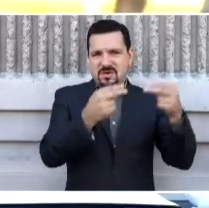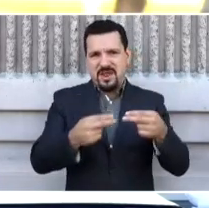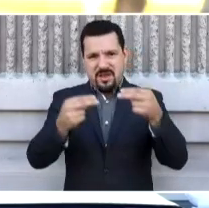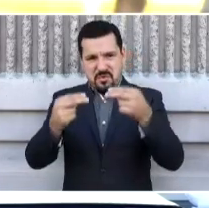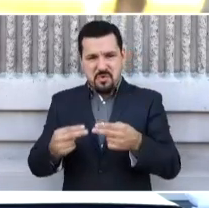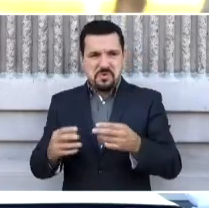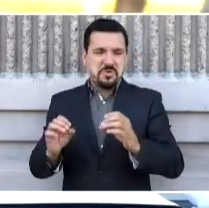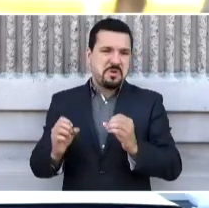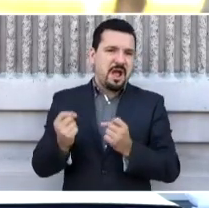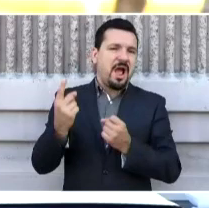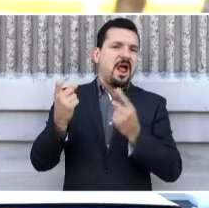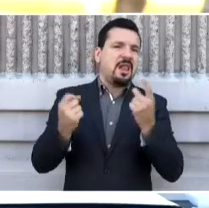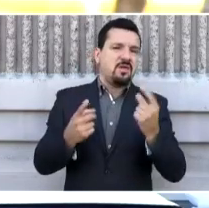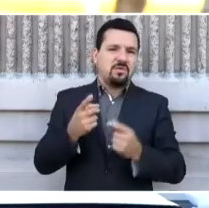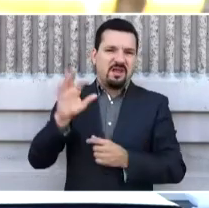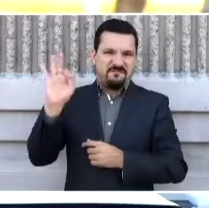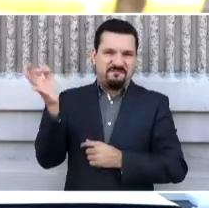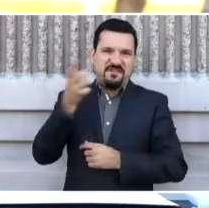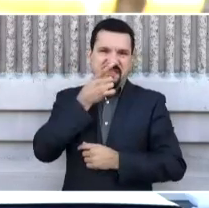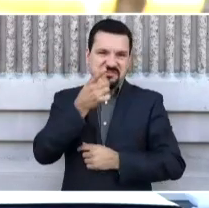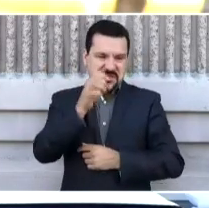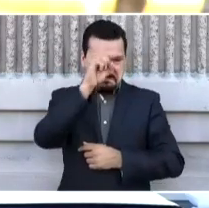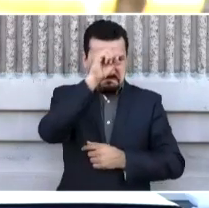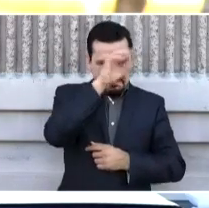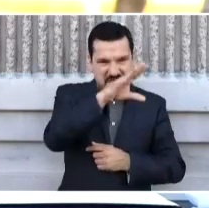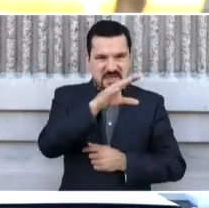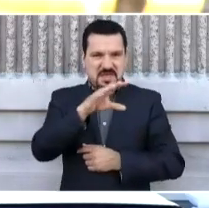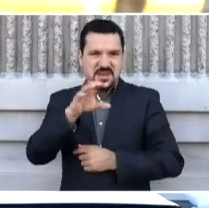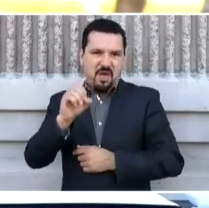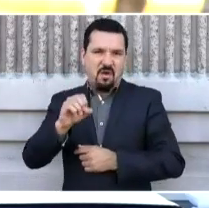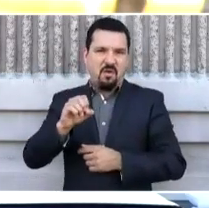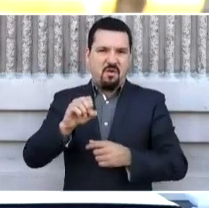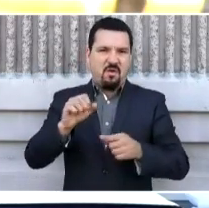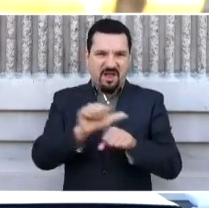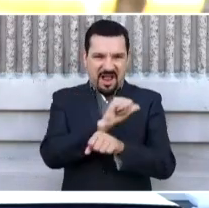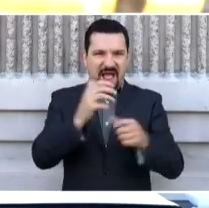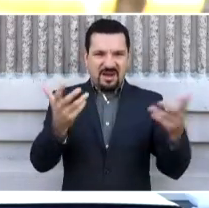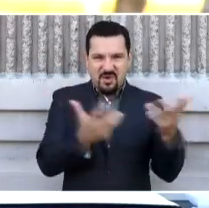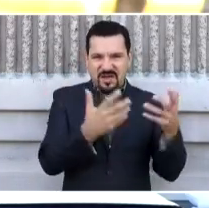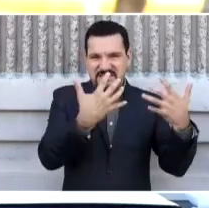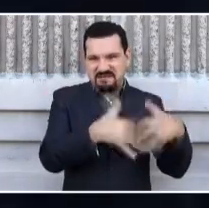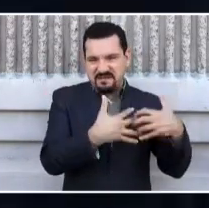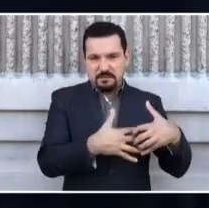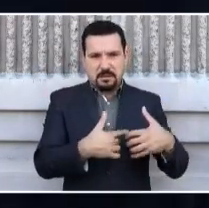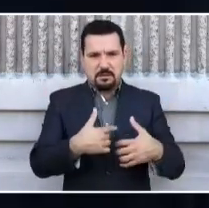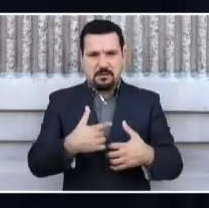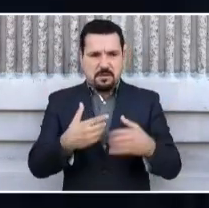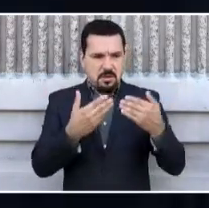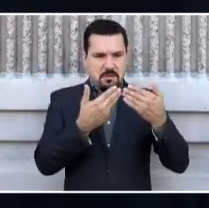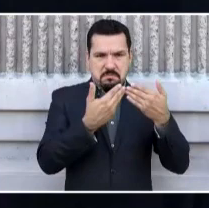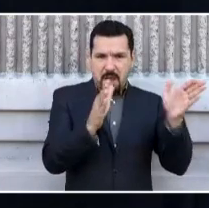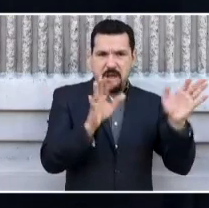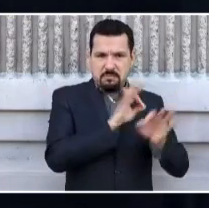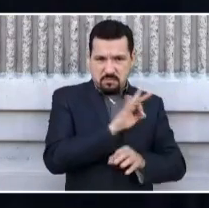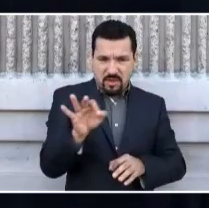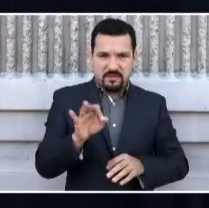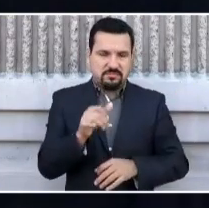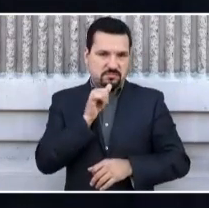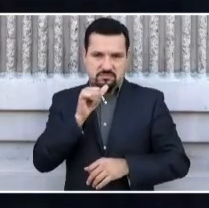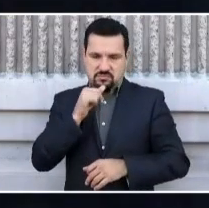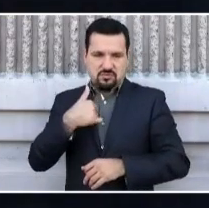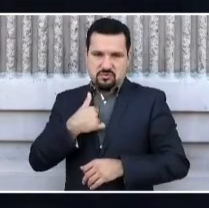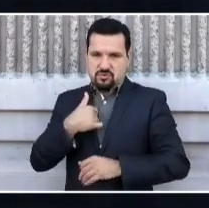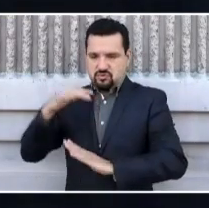que ha propuesto la federación, pueden salir. Eso no está establecido todavía. Yo no soy un portavoz del